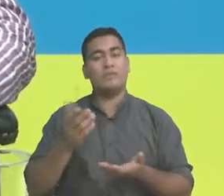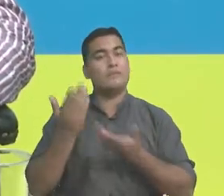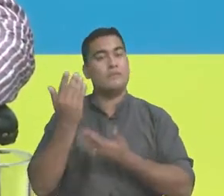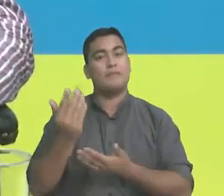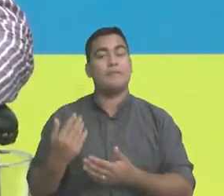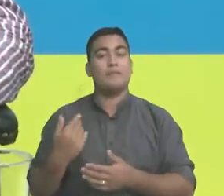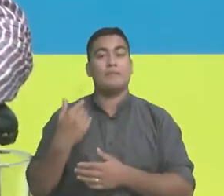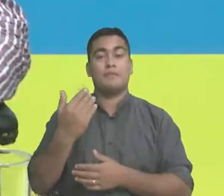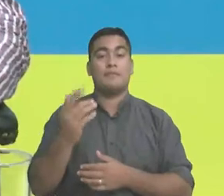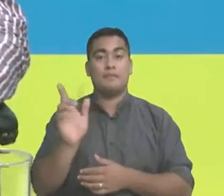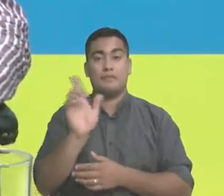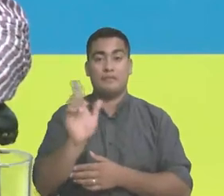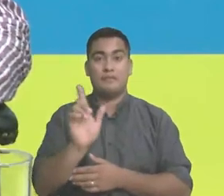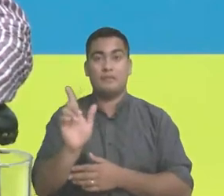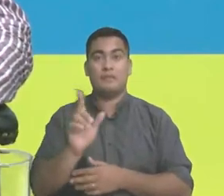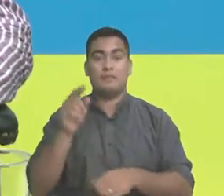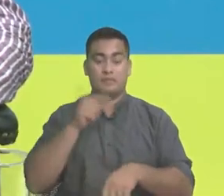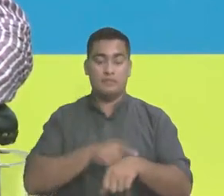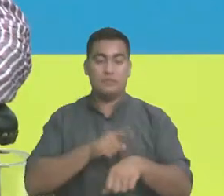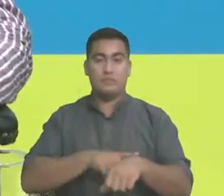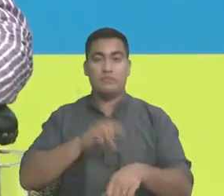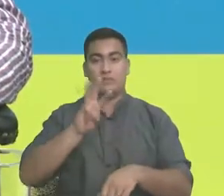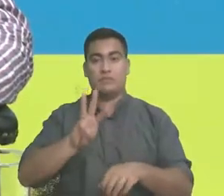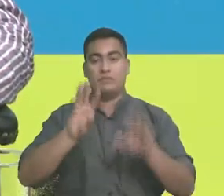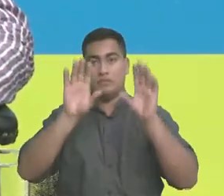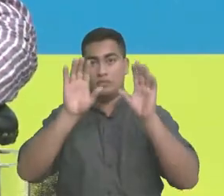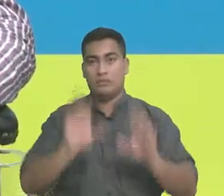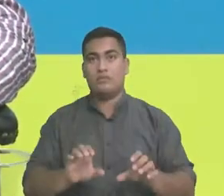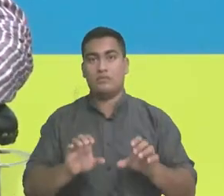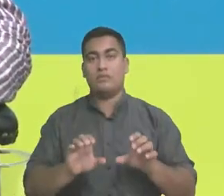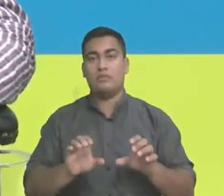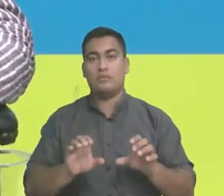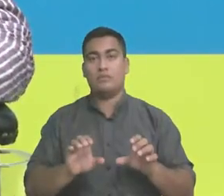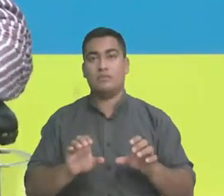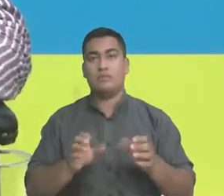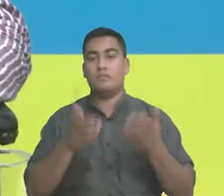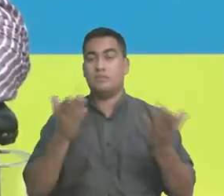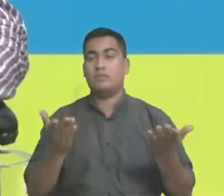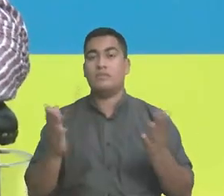esperamos el lunes a partir de las 3 de la tarde, si Dios lo permite,